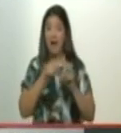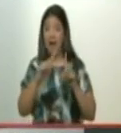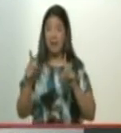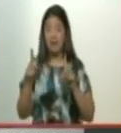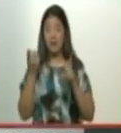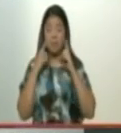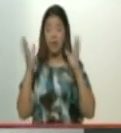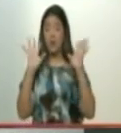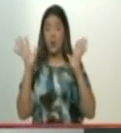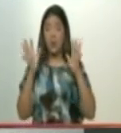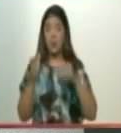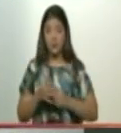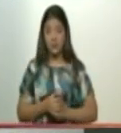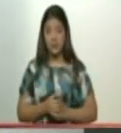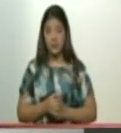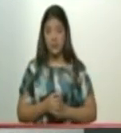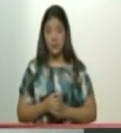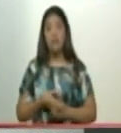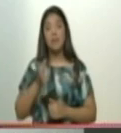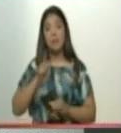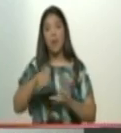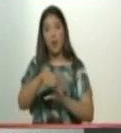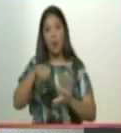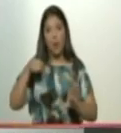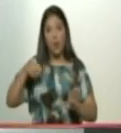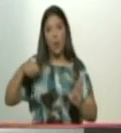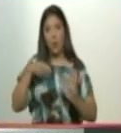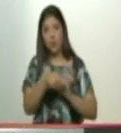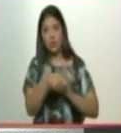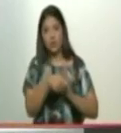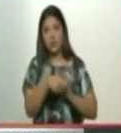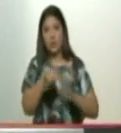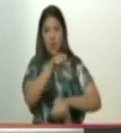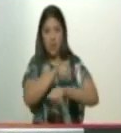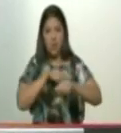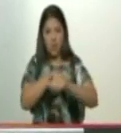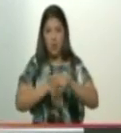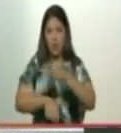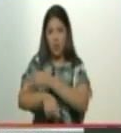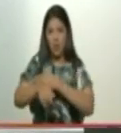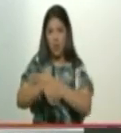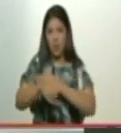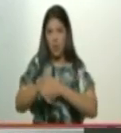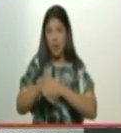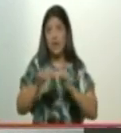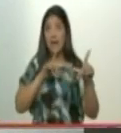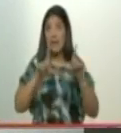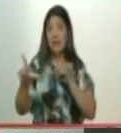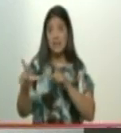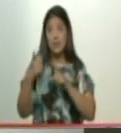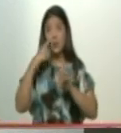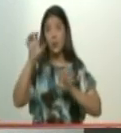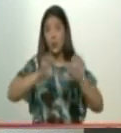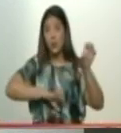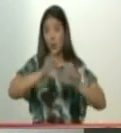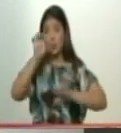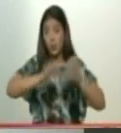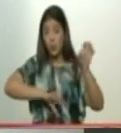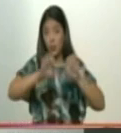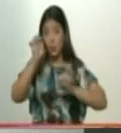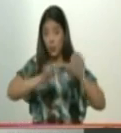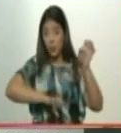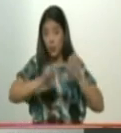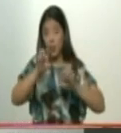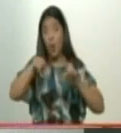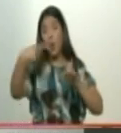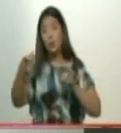aturdirla, y el cuchillo con que fue desmembrada. Hemos realizado la experticia del luminol en el apartamento